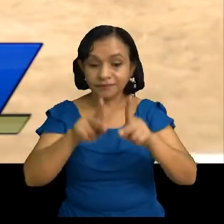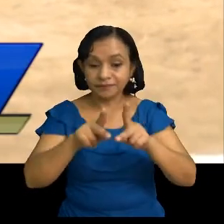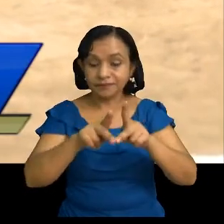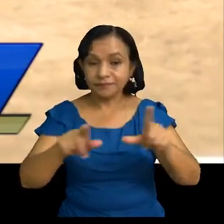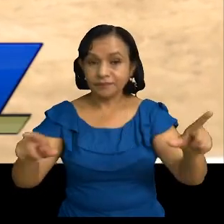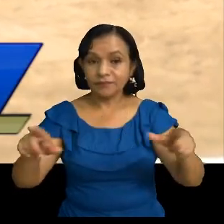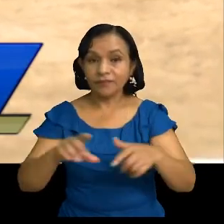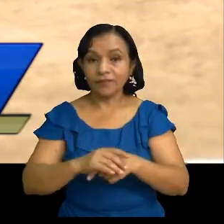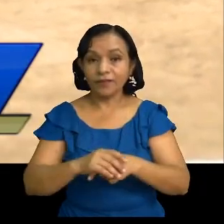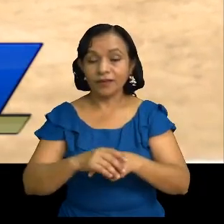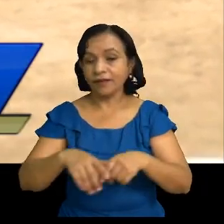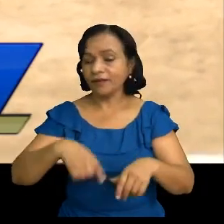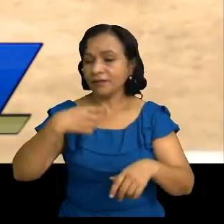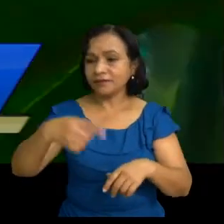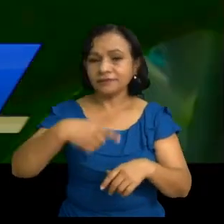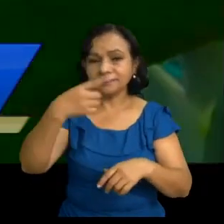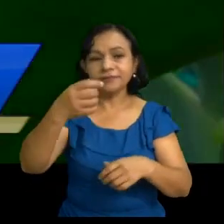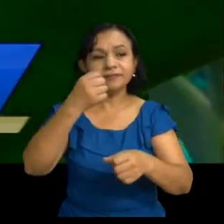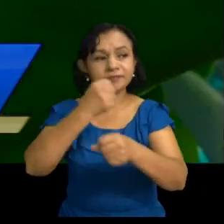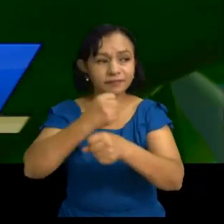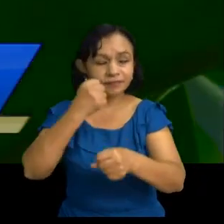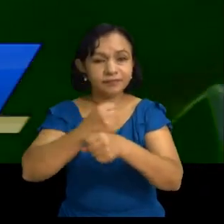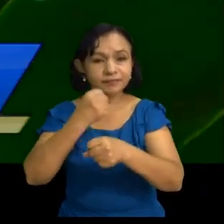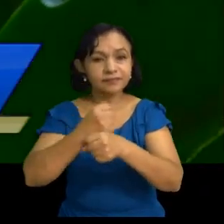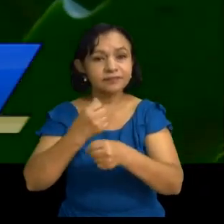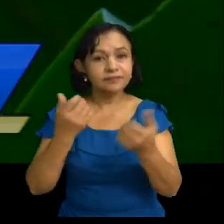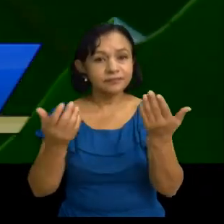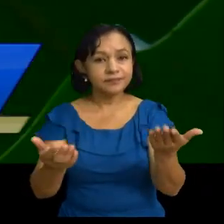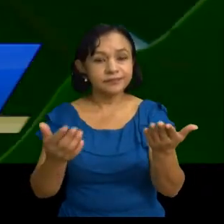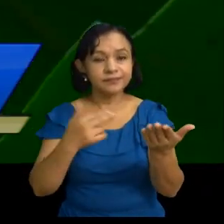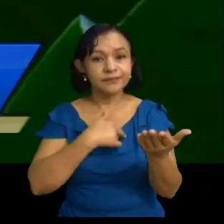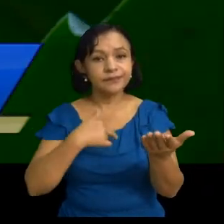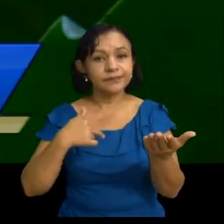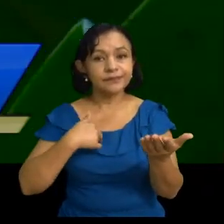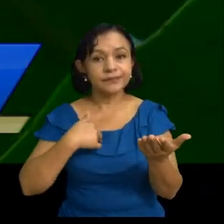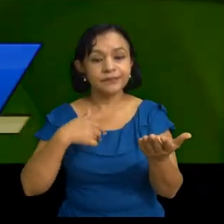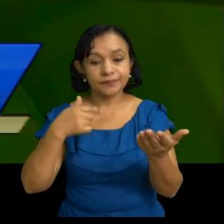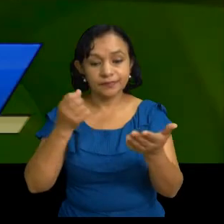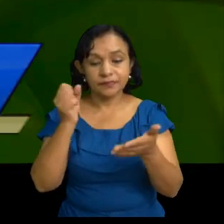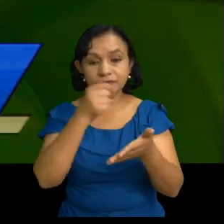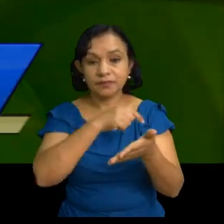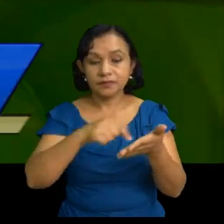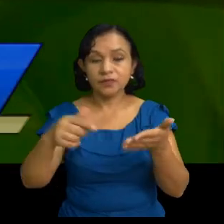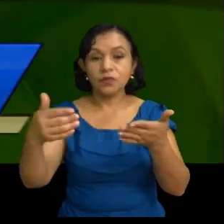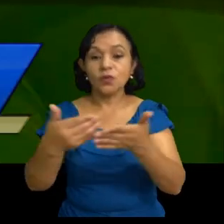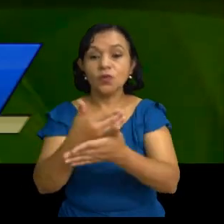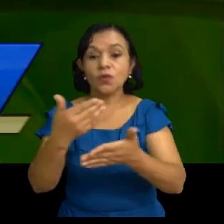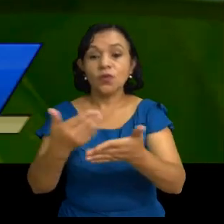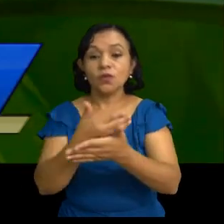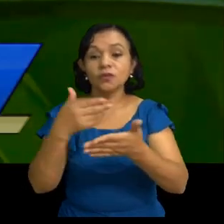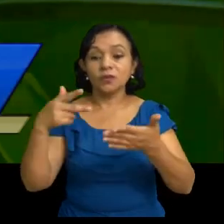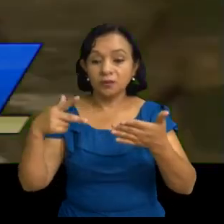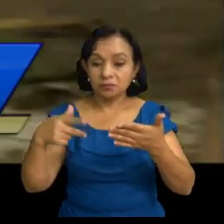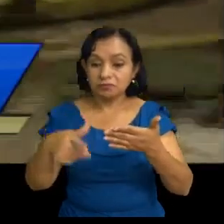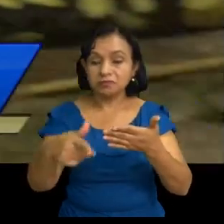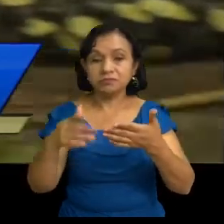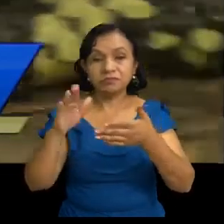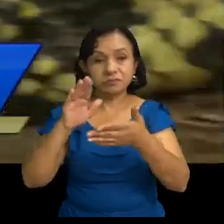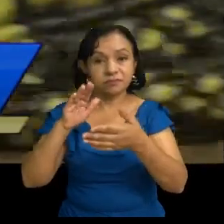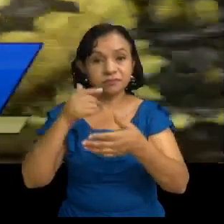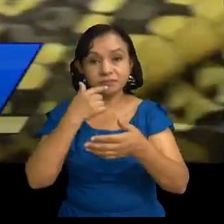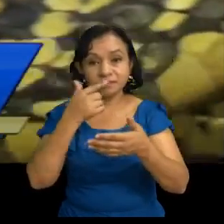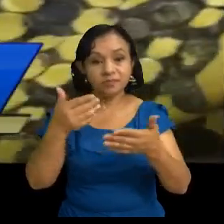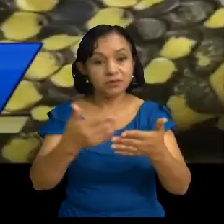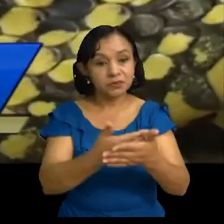es lo hacemos diario vamos a declarar esta semana un nuevo sus criaderos vamos a declarar